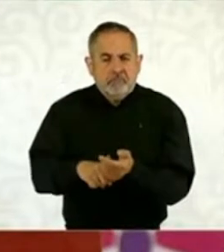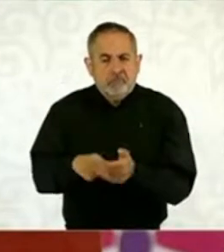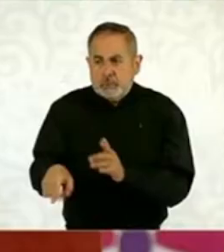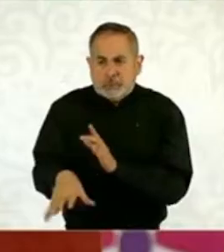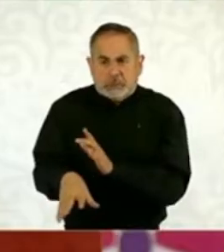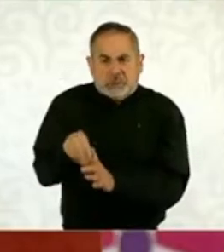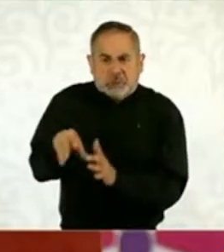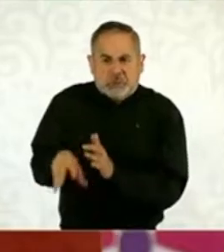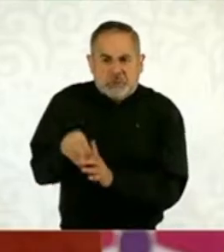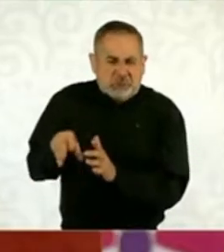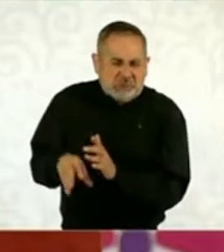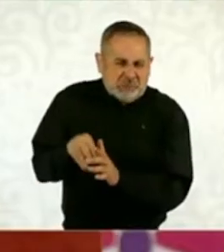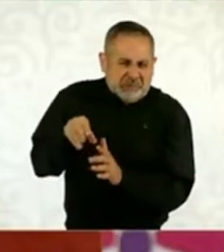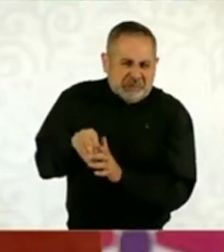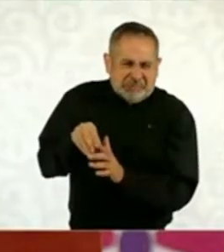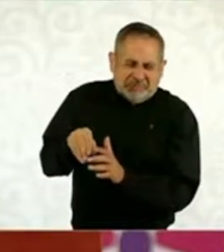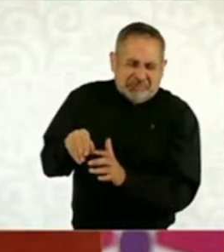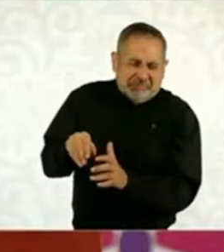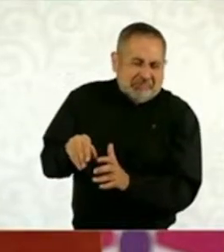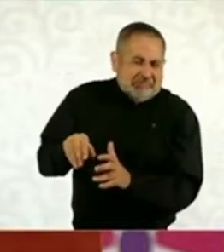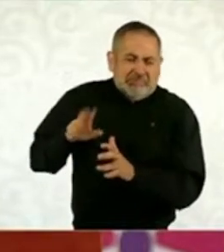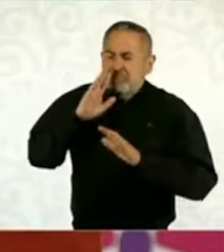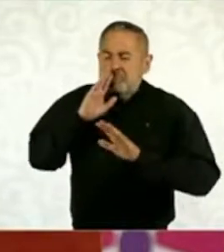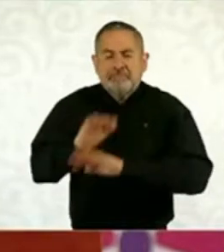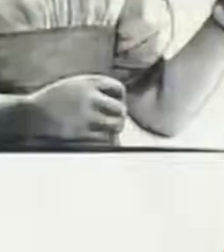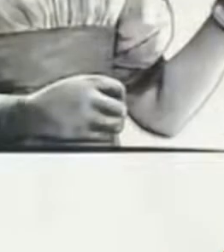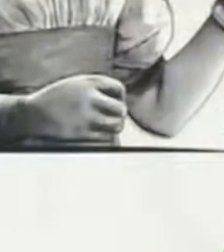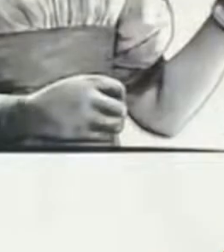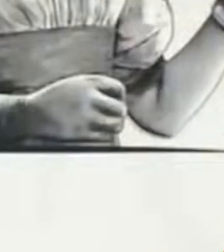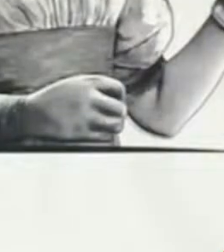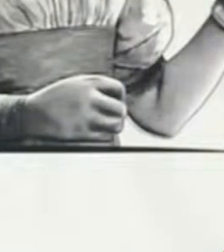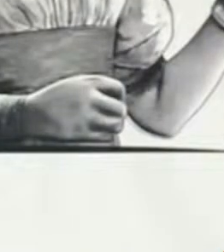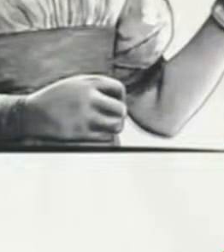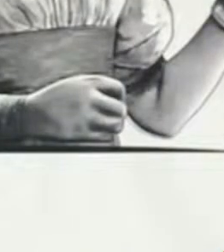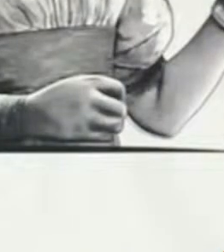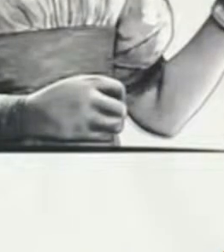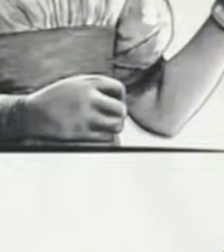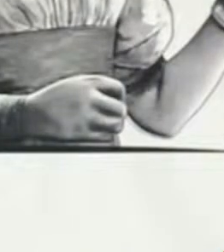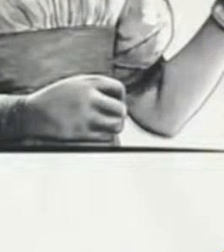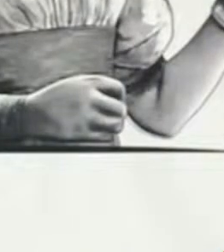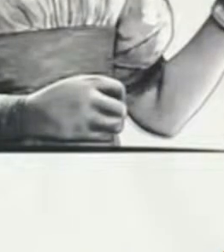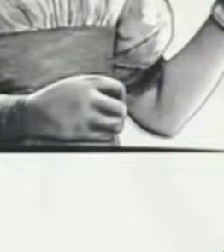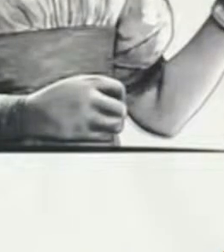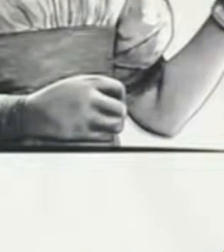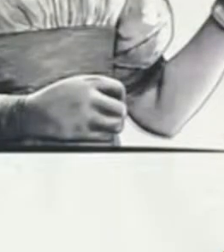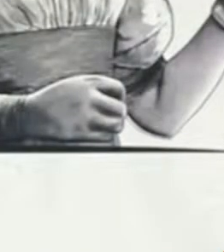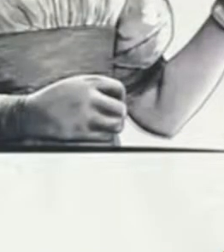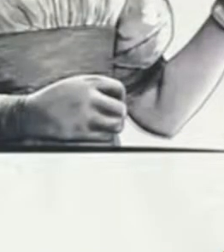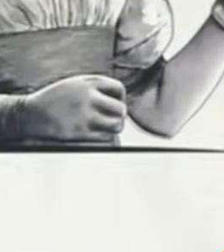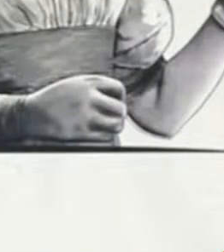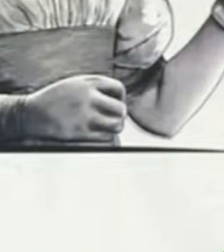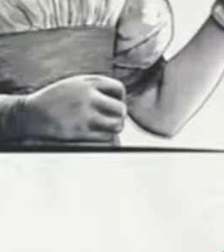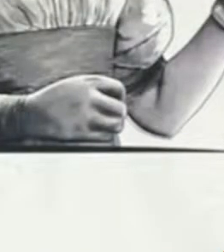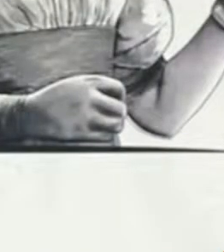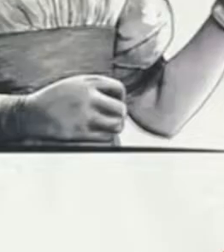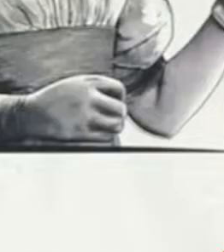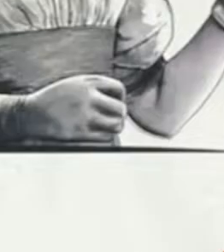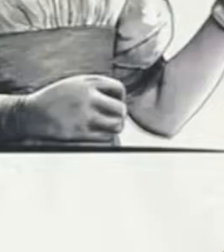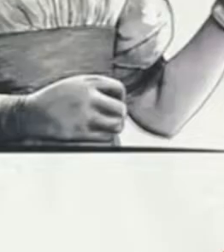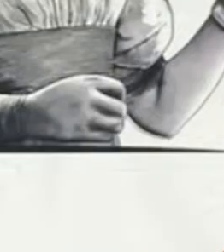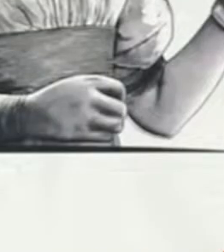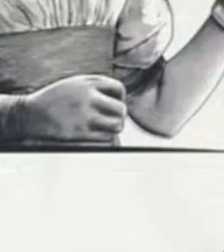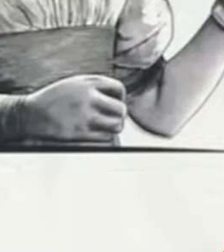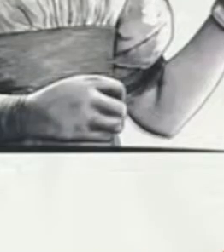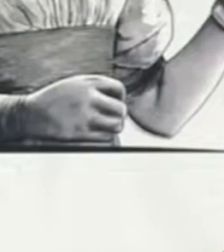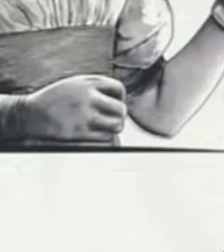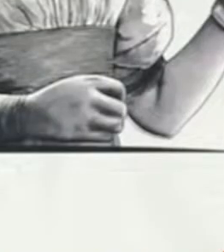Sobreexplotaron Cantarell, particularmente en el sexenio de Fox, tomaron la decisión para que salga el petróleo tiene que haber